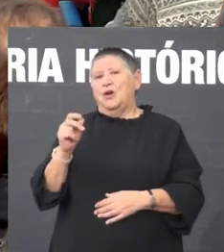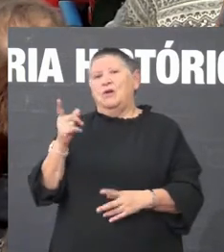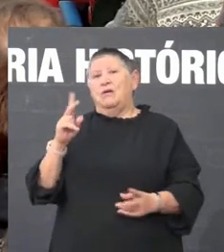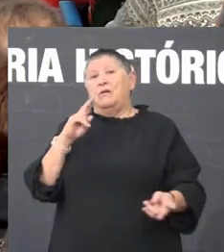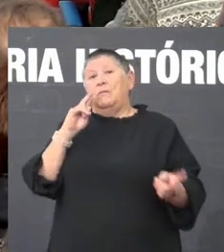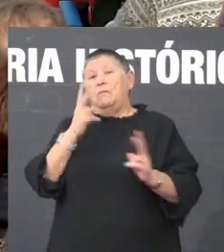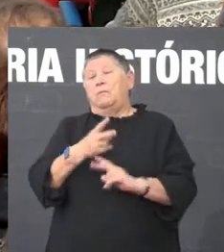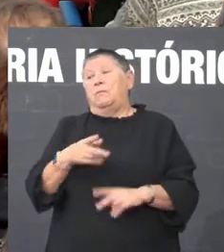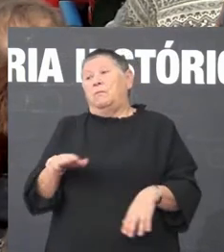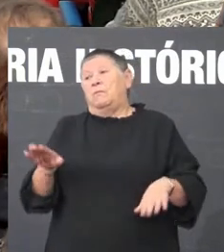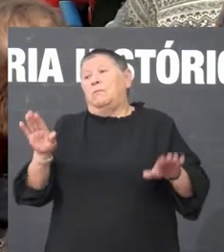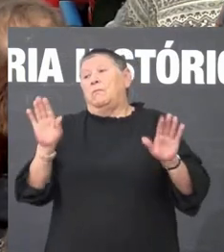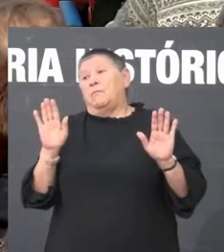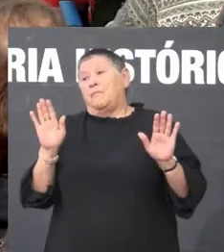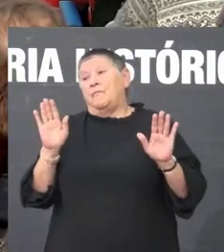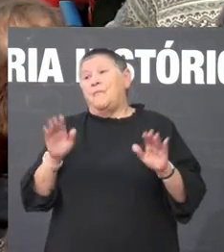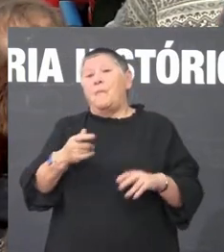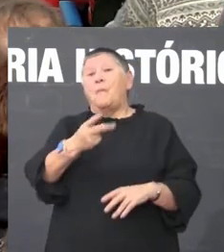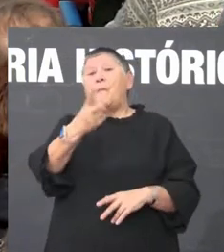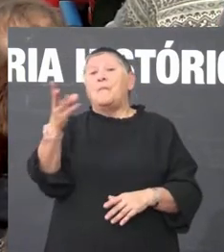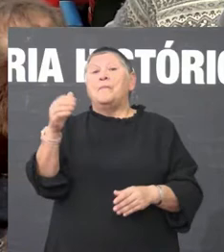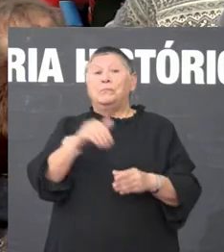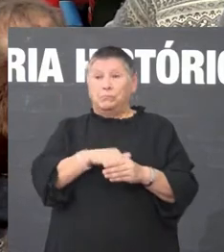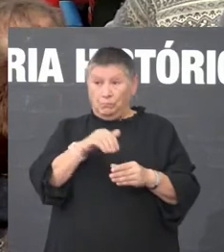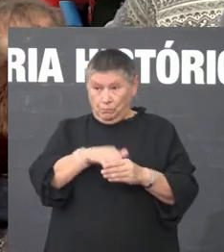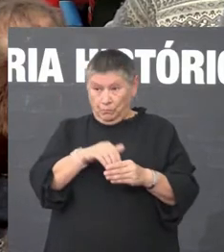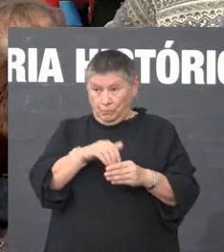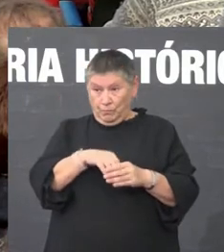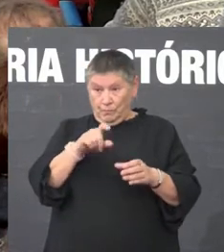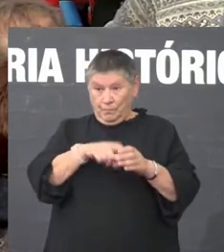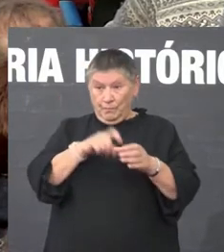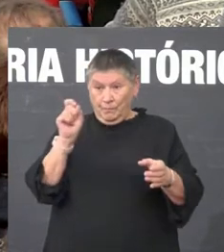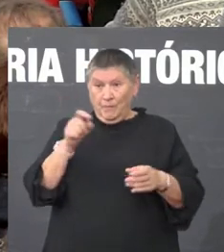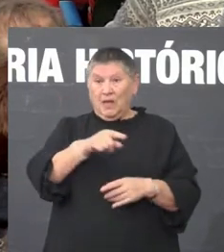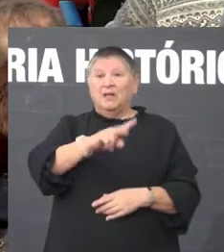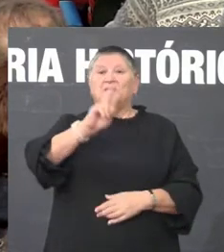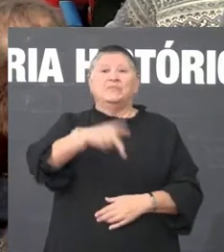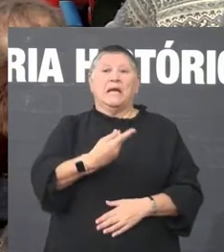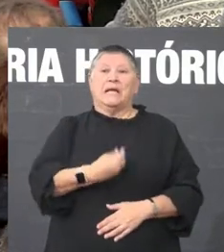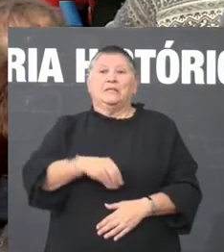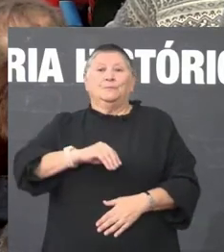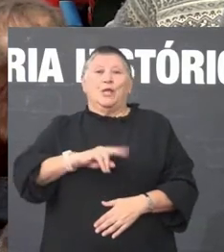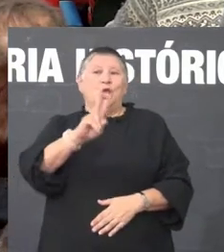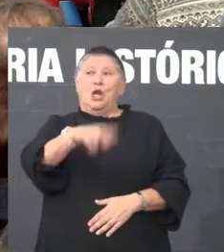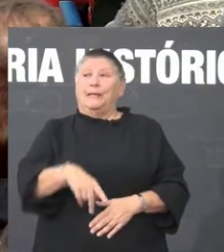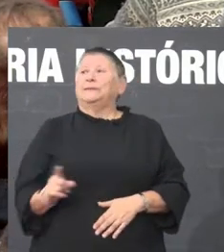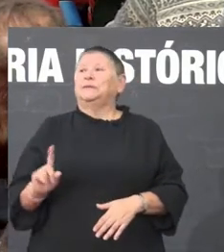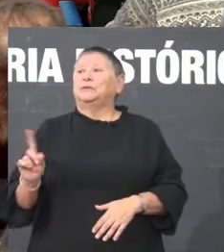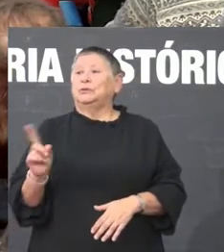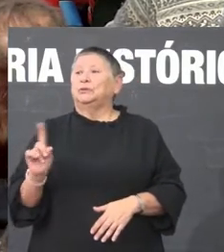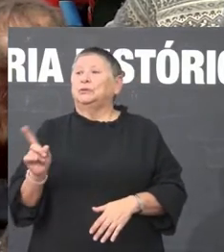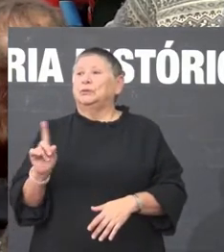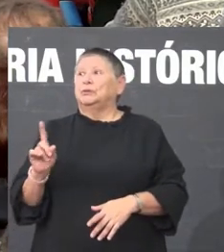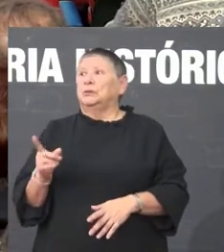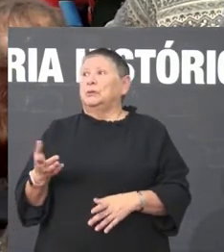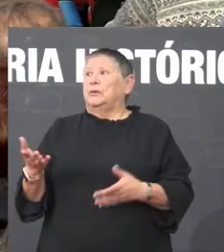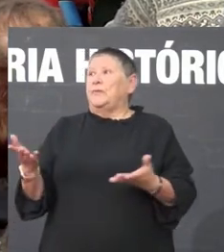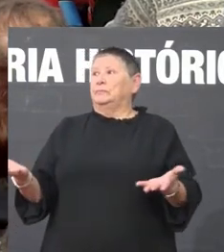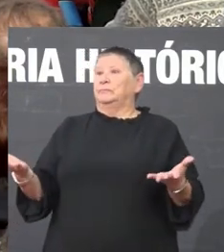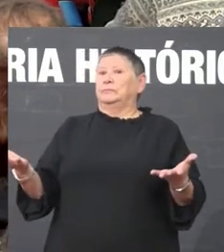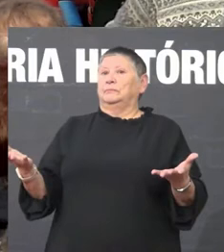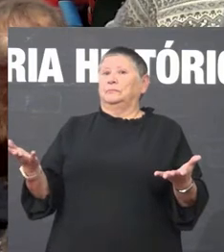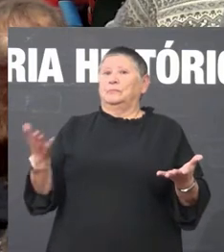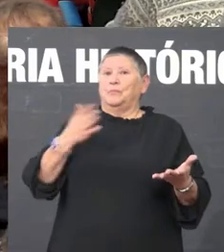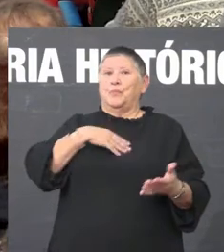joder, incluso esos que votarán por quedarse no son españoles, porque es que les gustará hablar